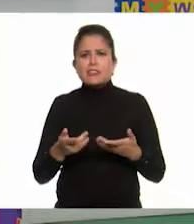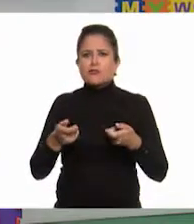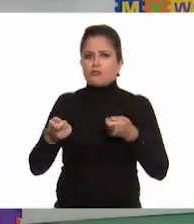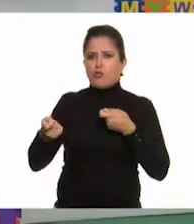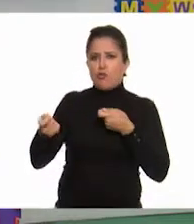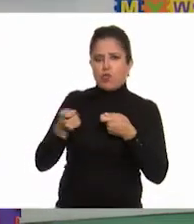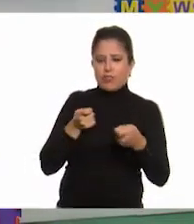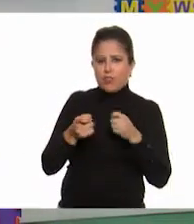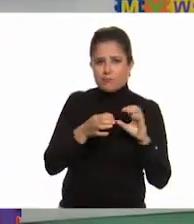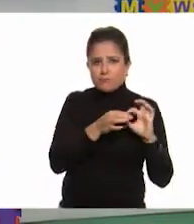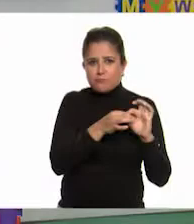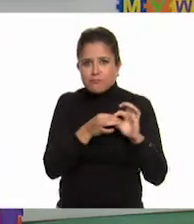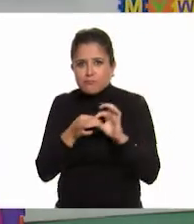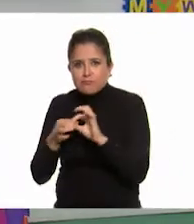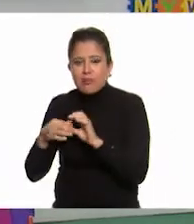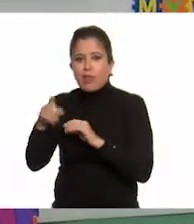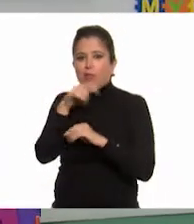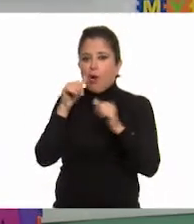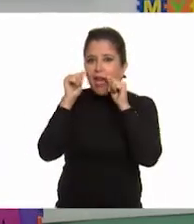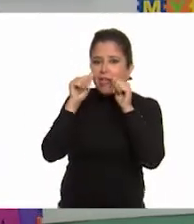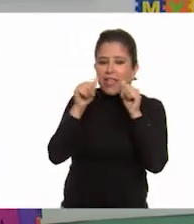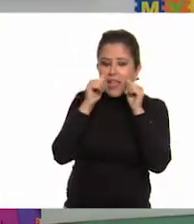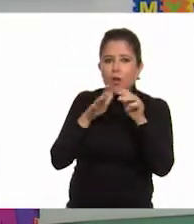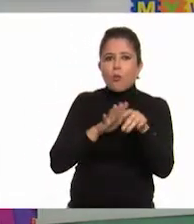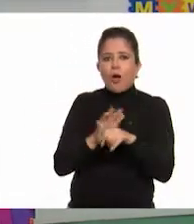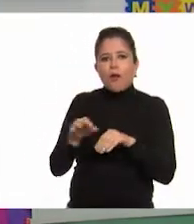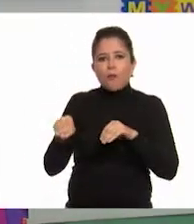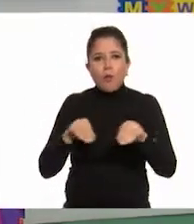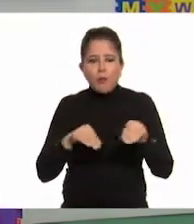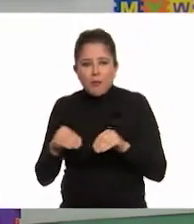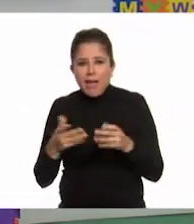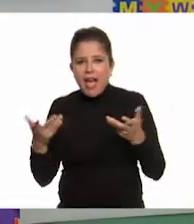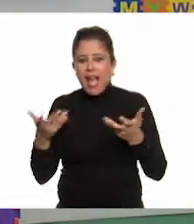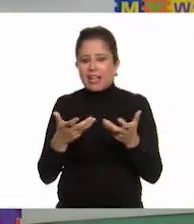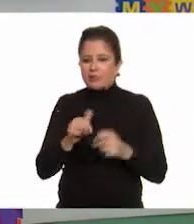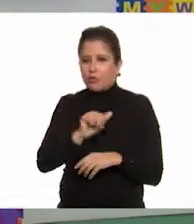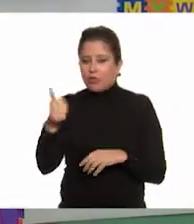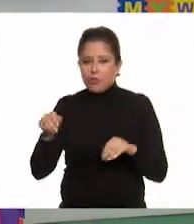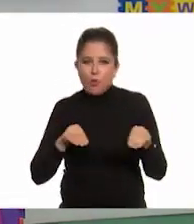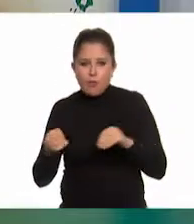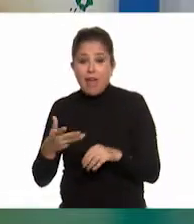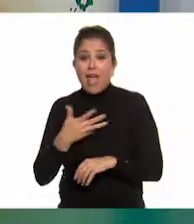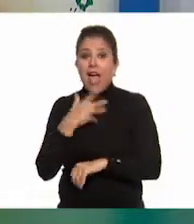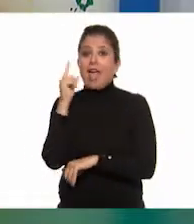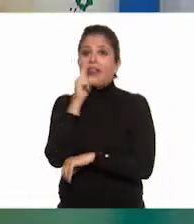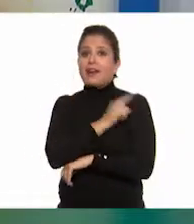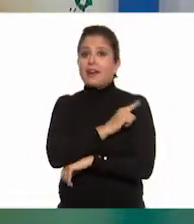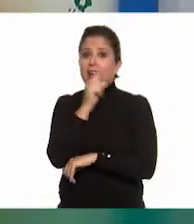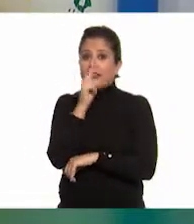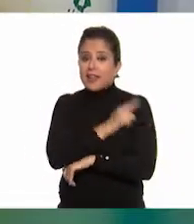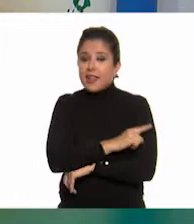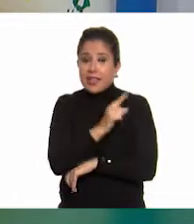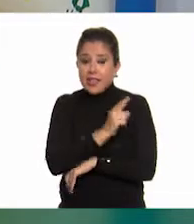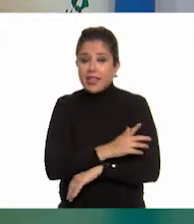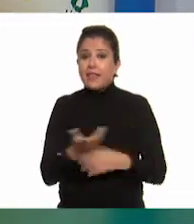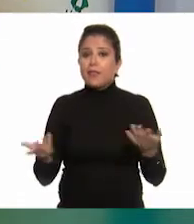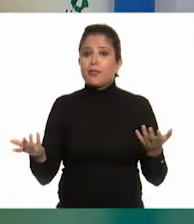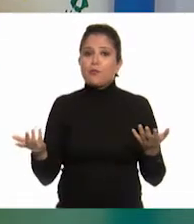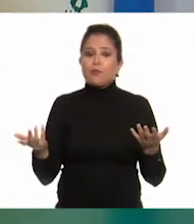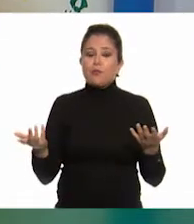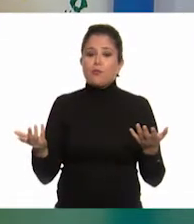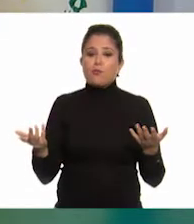La coordinación también. Hay que estar atentos en qué momento hay que hacer un movimiento o hacer otro. Tenemos ritmo. ¿Qué más?